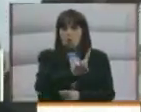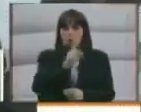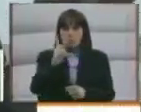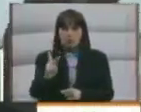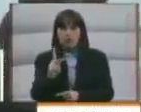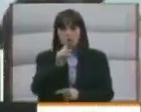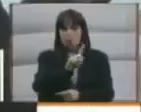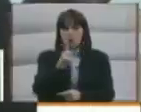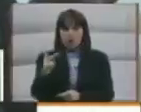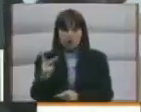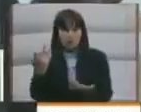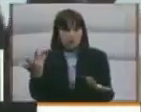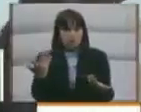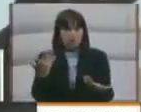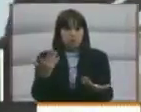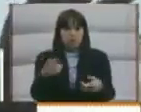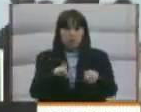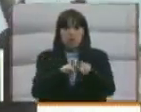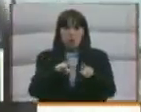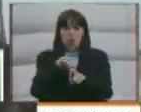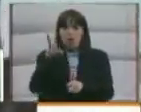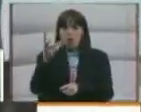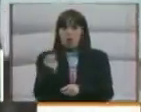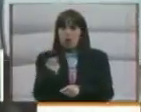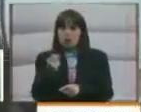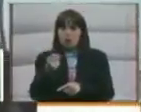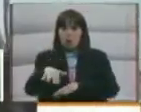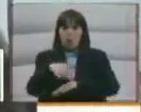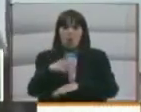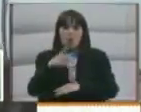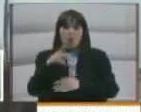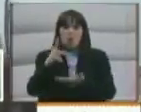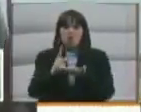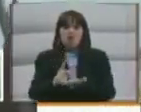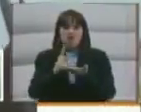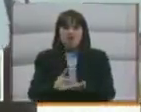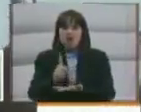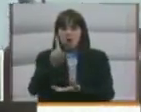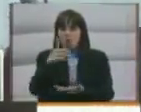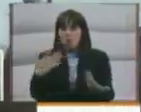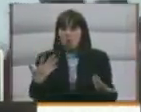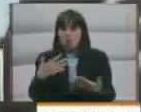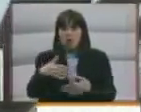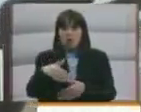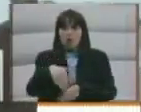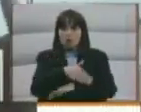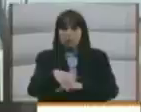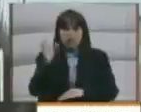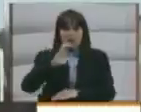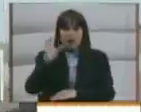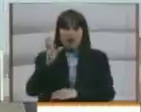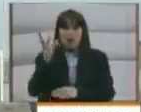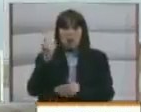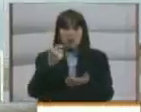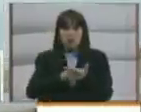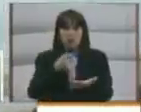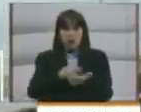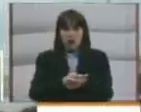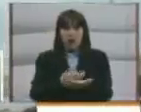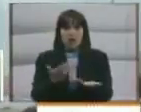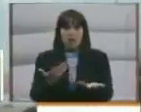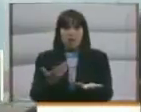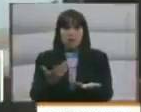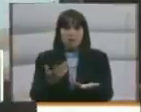kilo. Por arroz. ¿Cuánto cuesta 1 kilo de pescado en la calle así? La pescadería en Caracas, un kilo de lebranche te vale 30